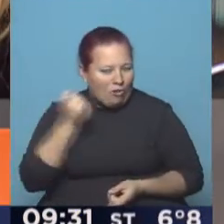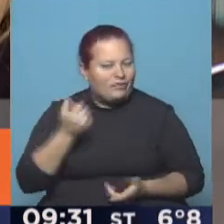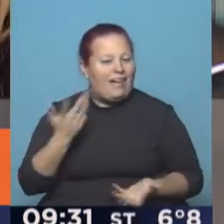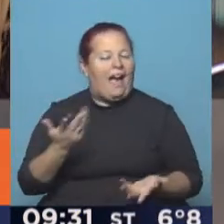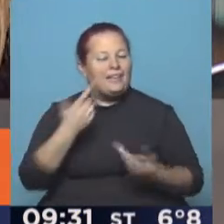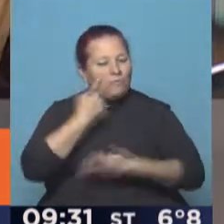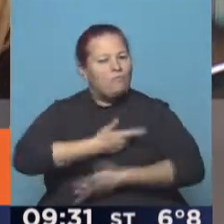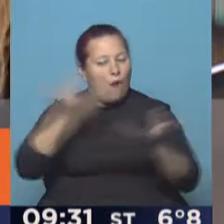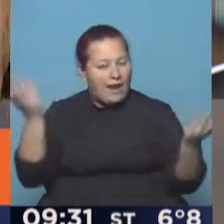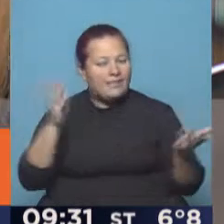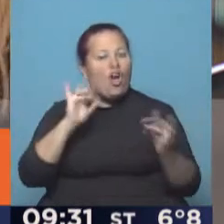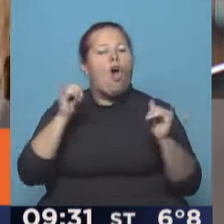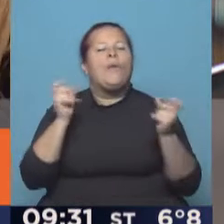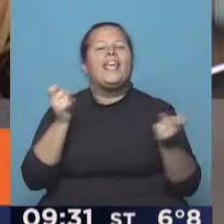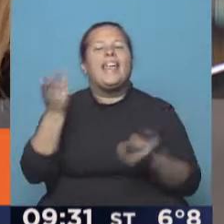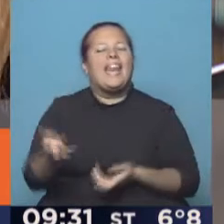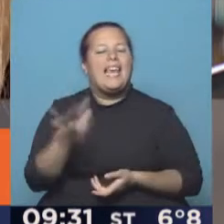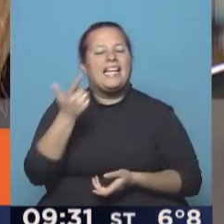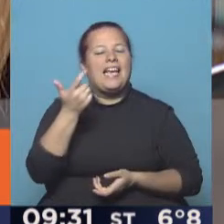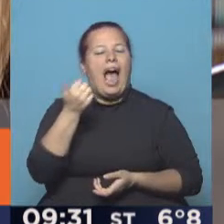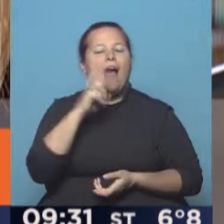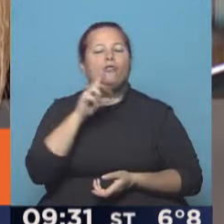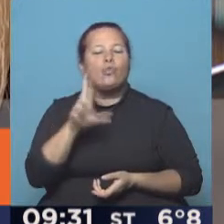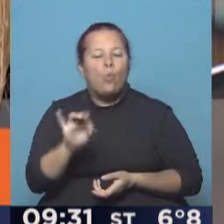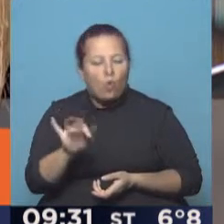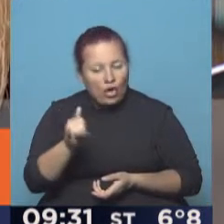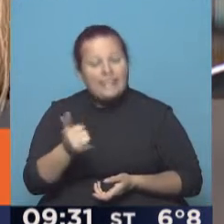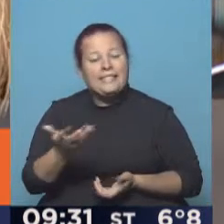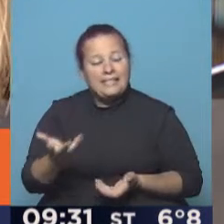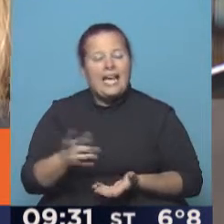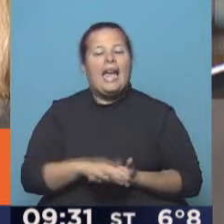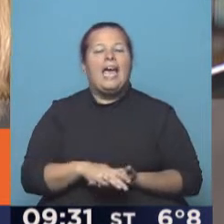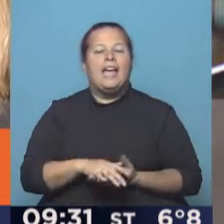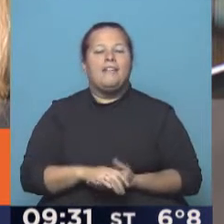y darle a conocer a la nueva generación quién era don Arturo, ¿no? También. Sí, bueno,